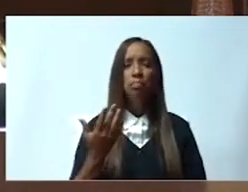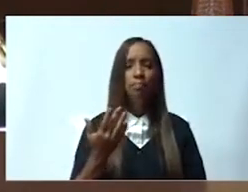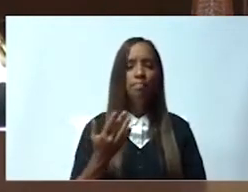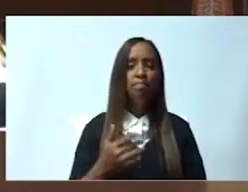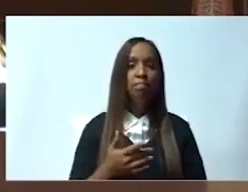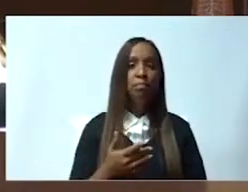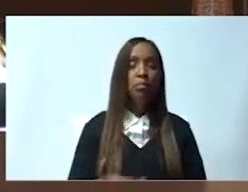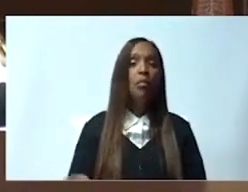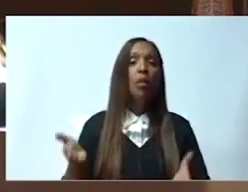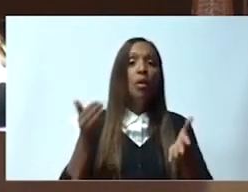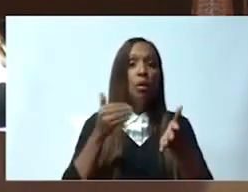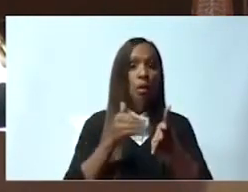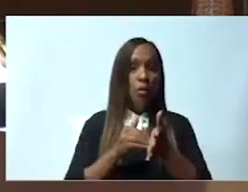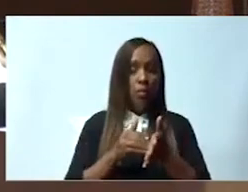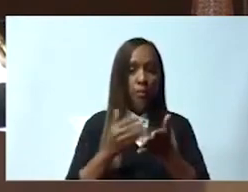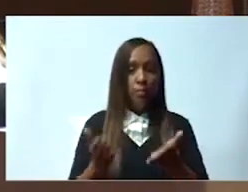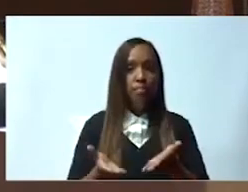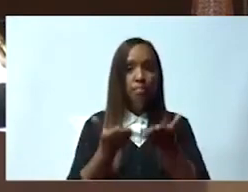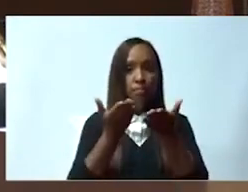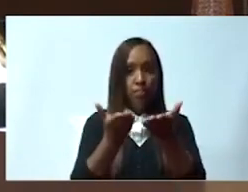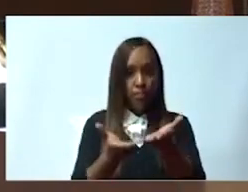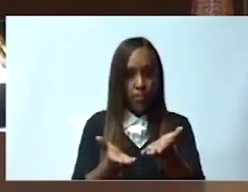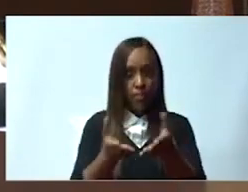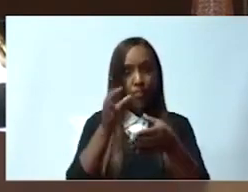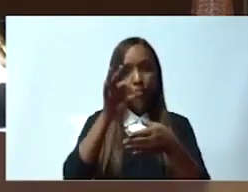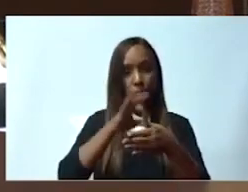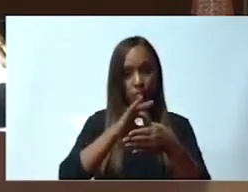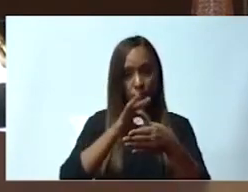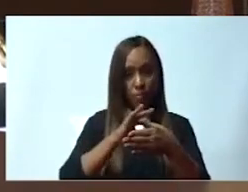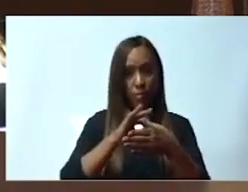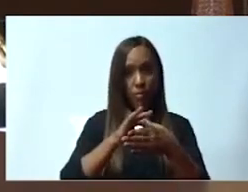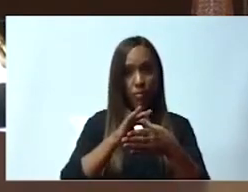los diputados, porque han salido varios.